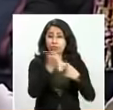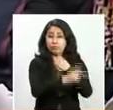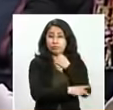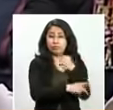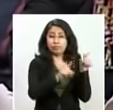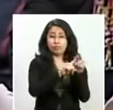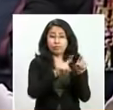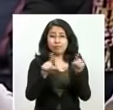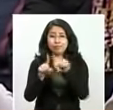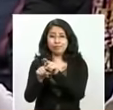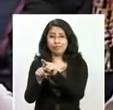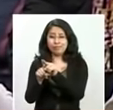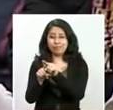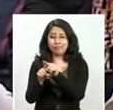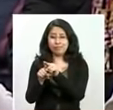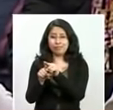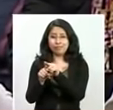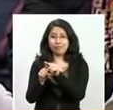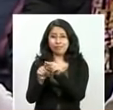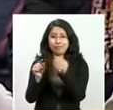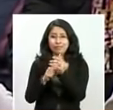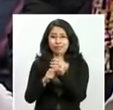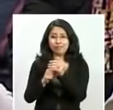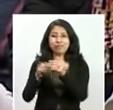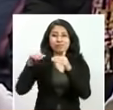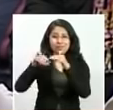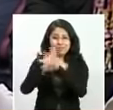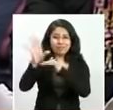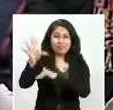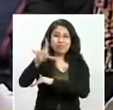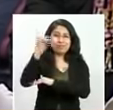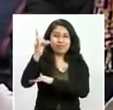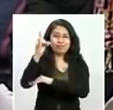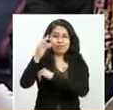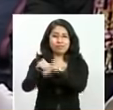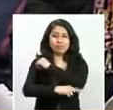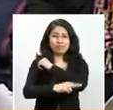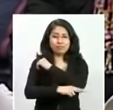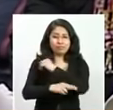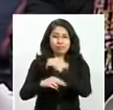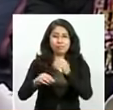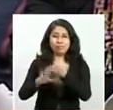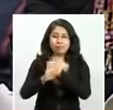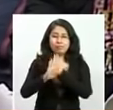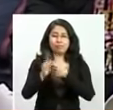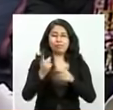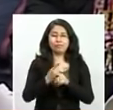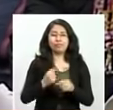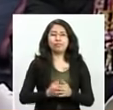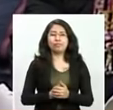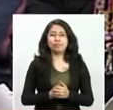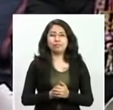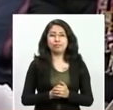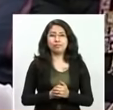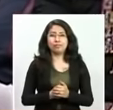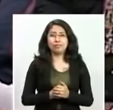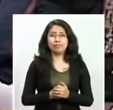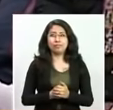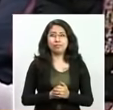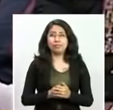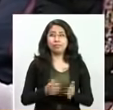y también con el plano interno, nacional, por lo que le pedimos a nuestro